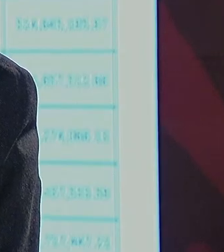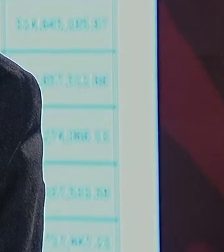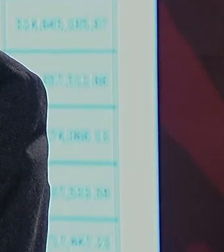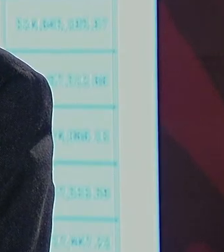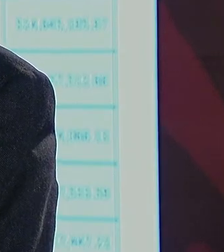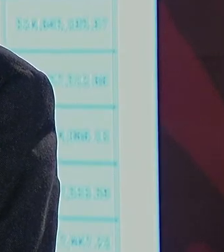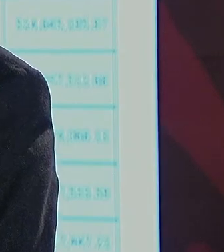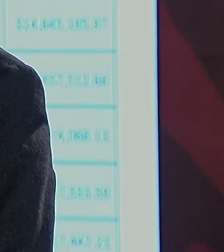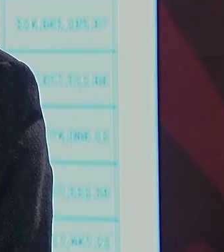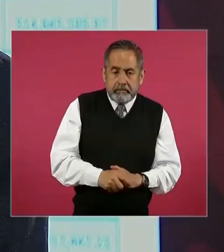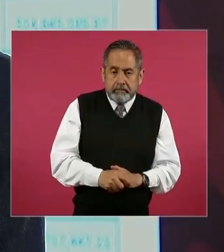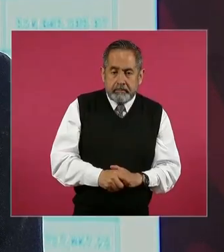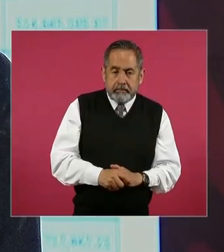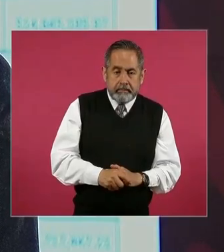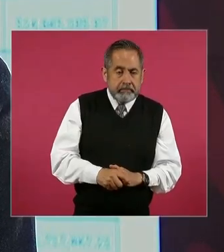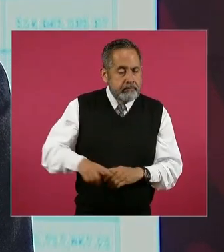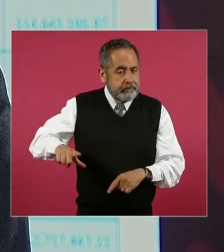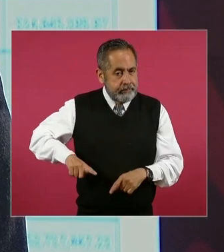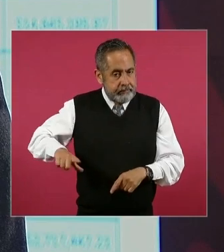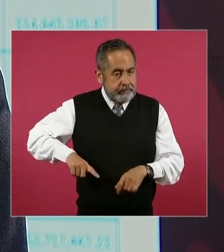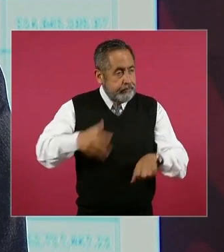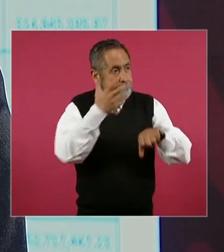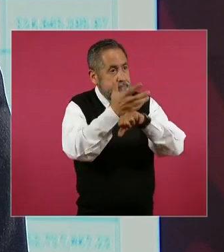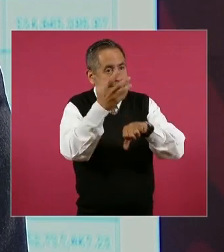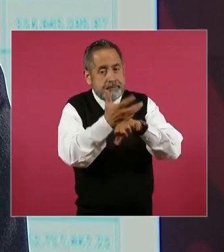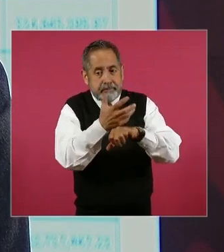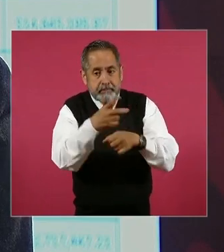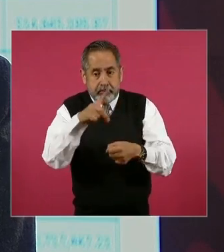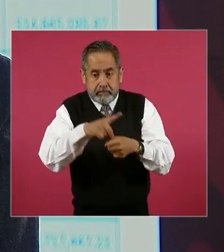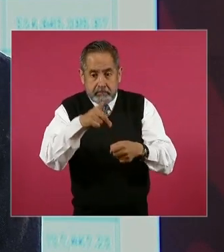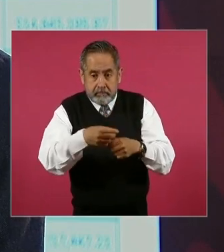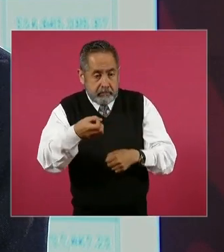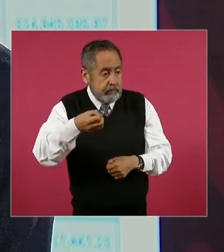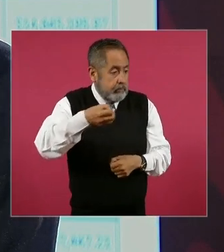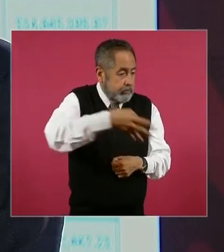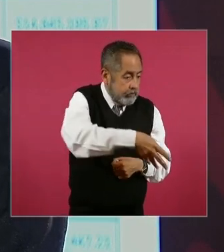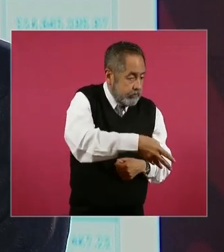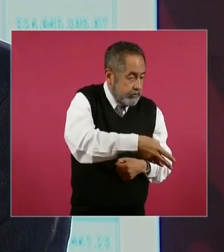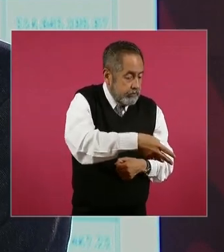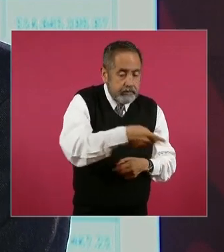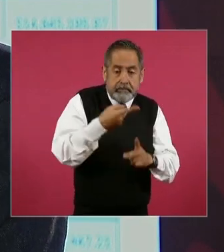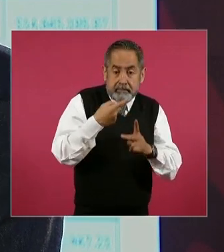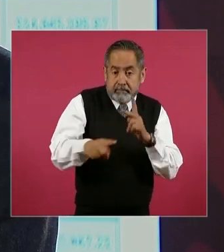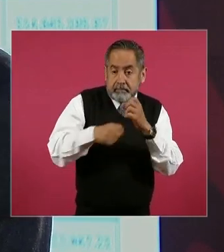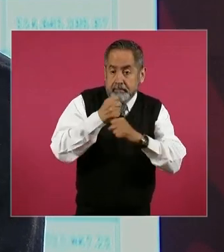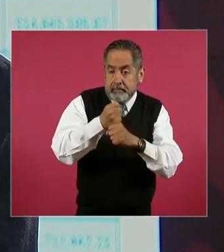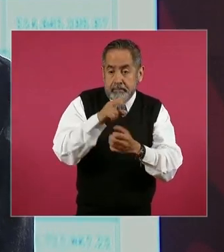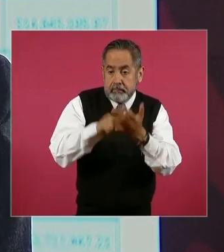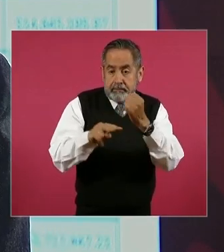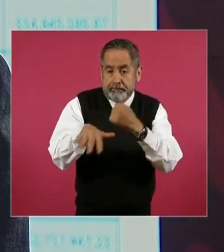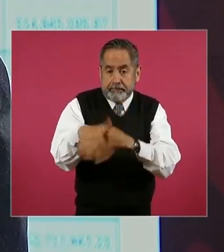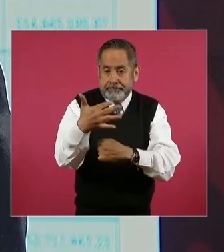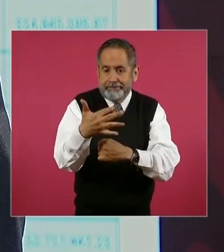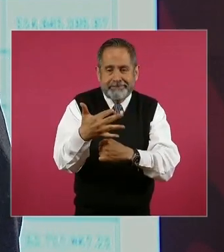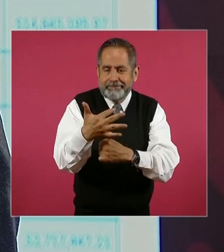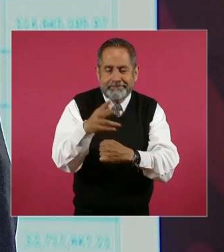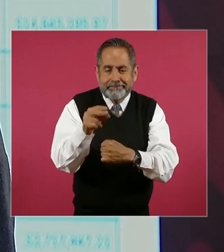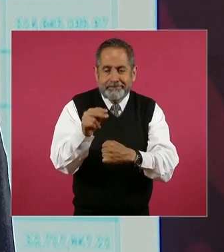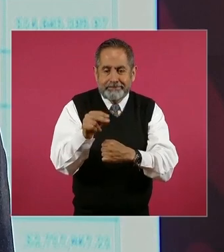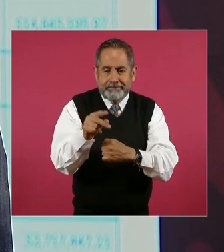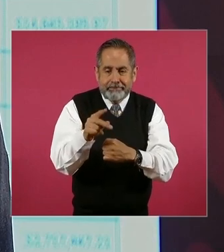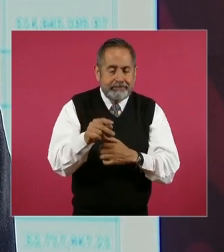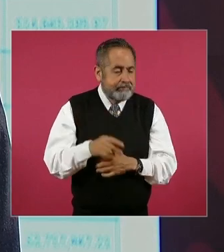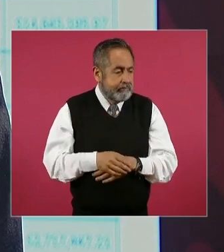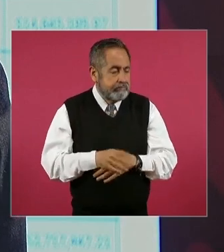mexicanos contra la corrupción no vienen del año 2015 cuando esta fue fundada Sino vienen